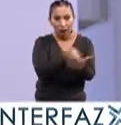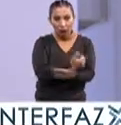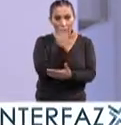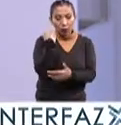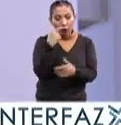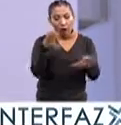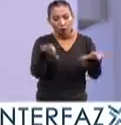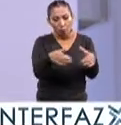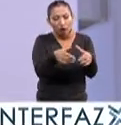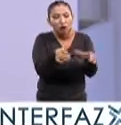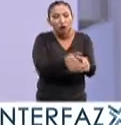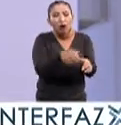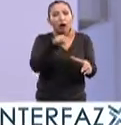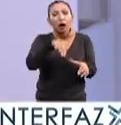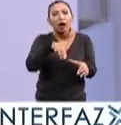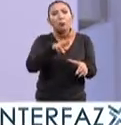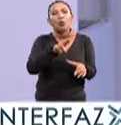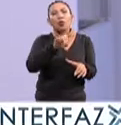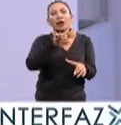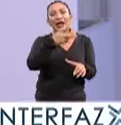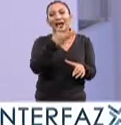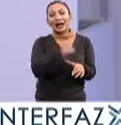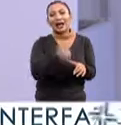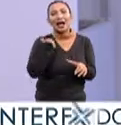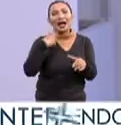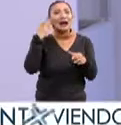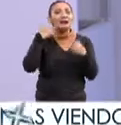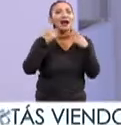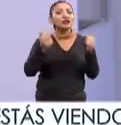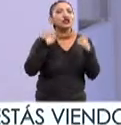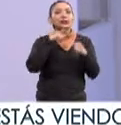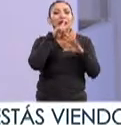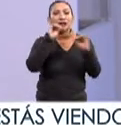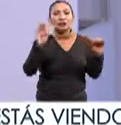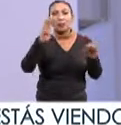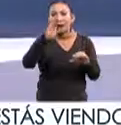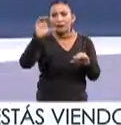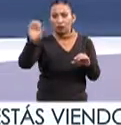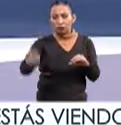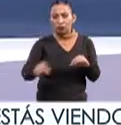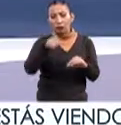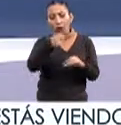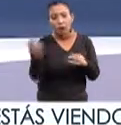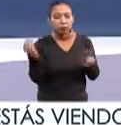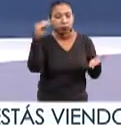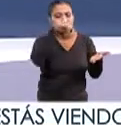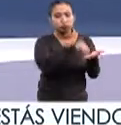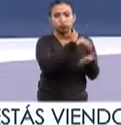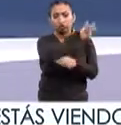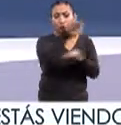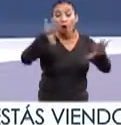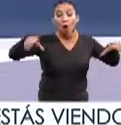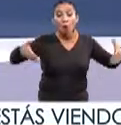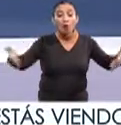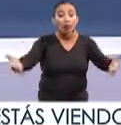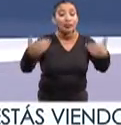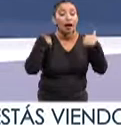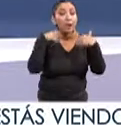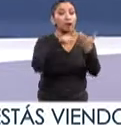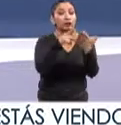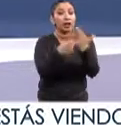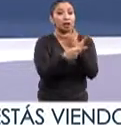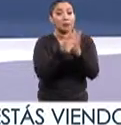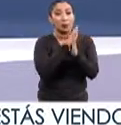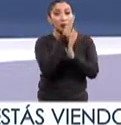una pequeña comunidad en Mulegé, en el Rancho El Silencio, en Baja California Sur, con la incorporación de toda la comunidad en un proyecto como